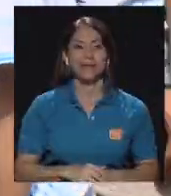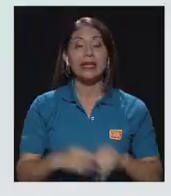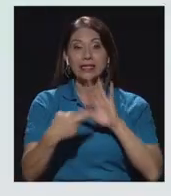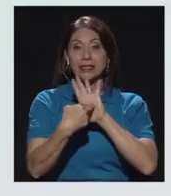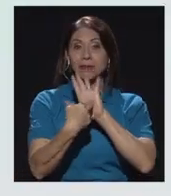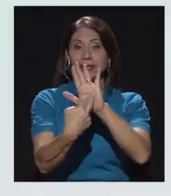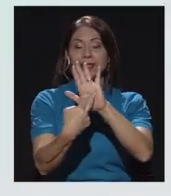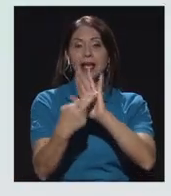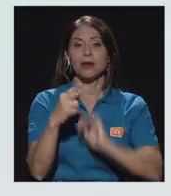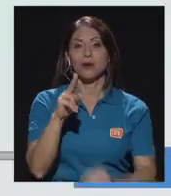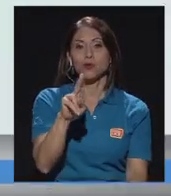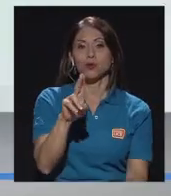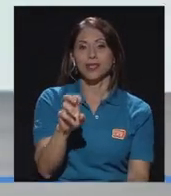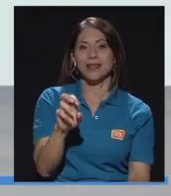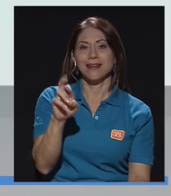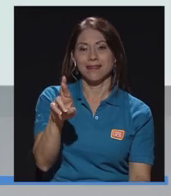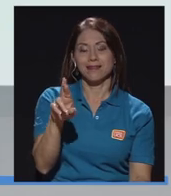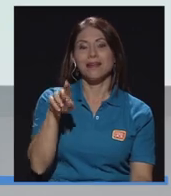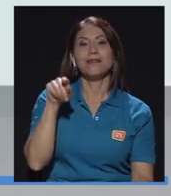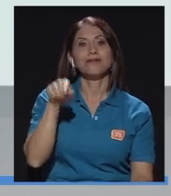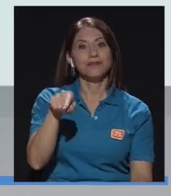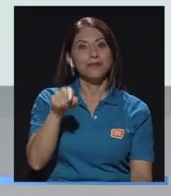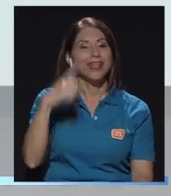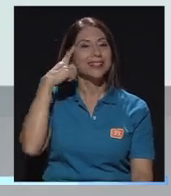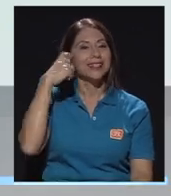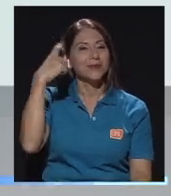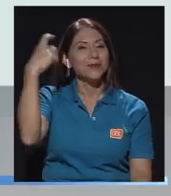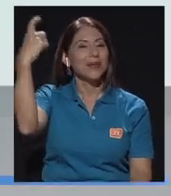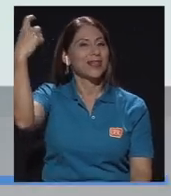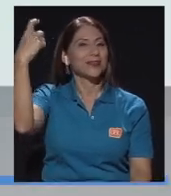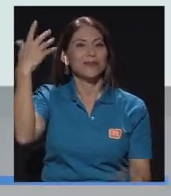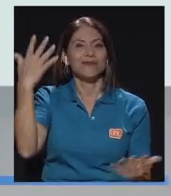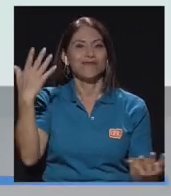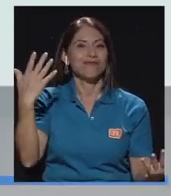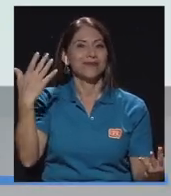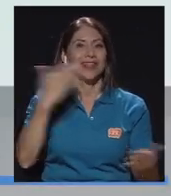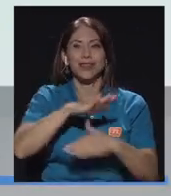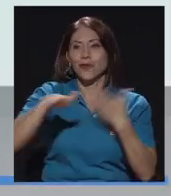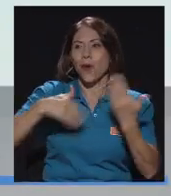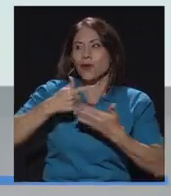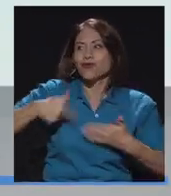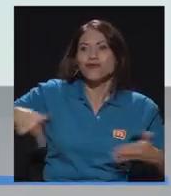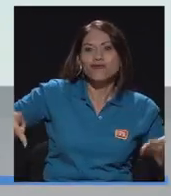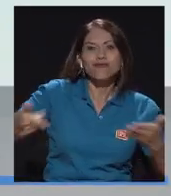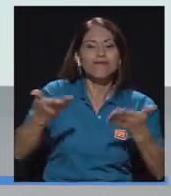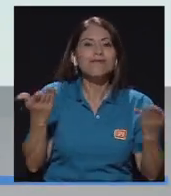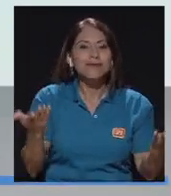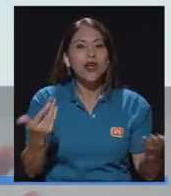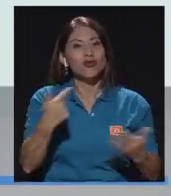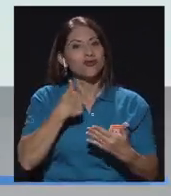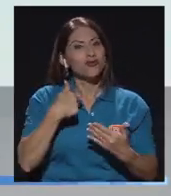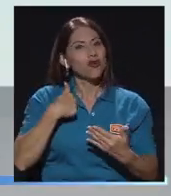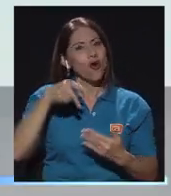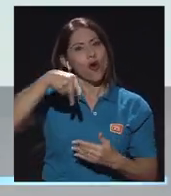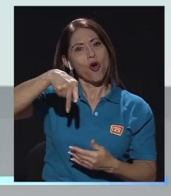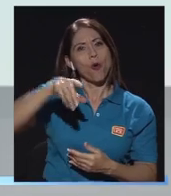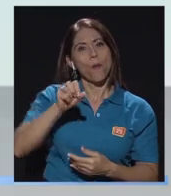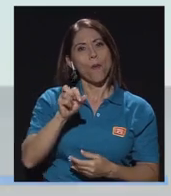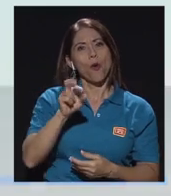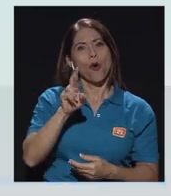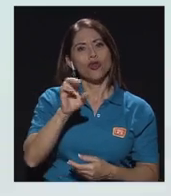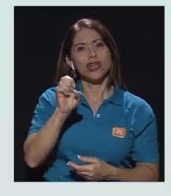representar a la UCR creo que es el sueño de casi todo porrista. Yo soy porrista ya hace varios